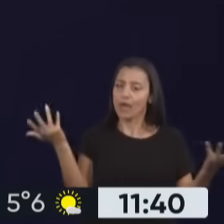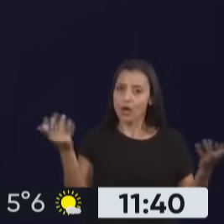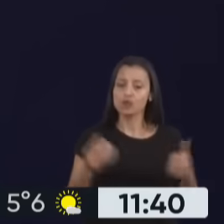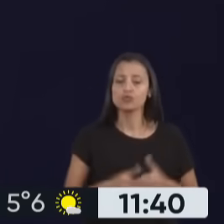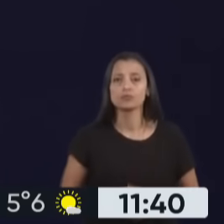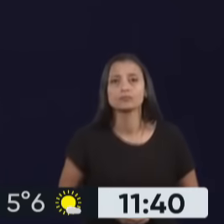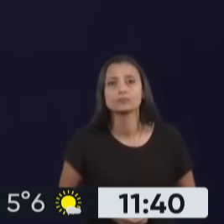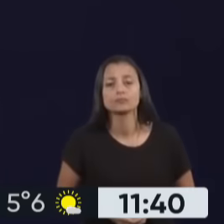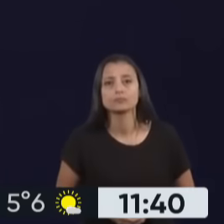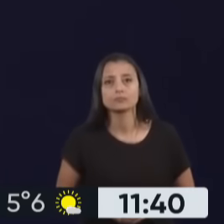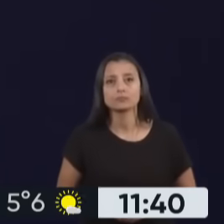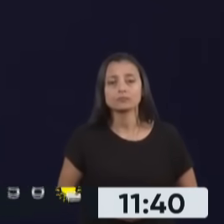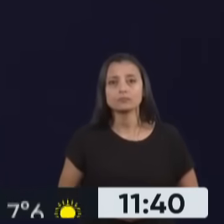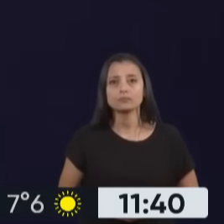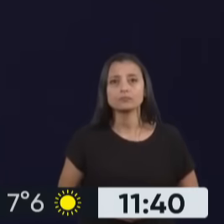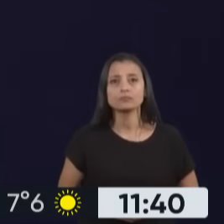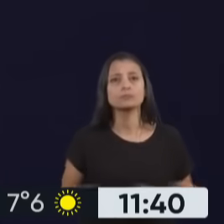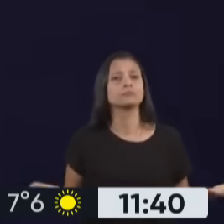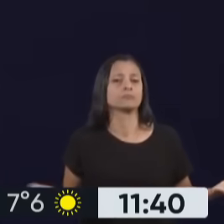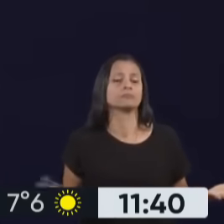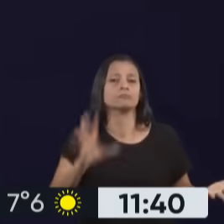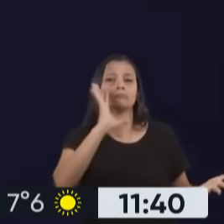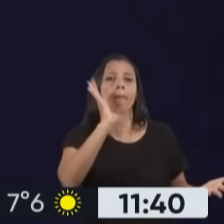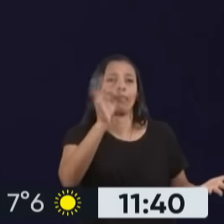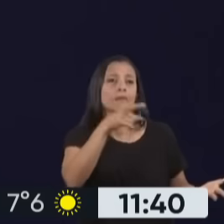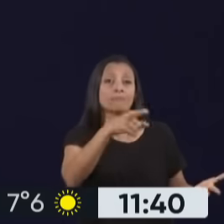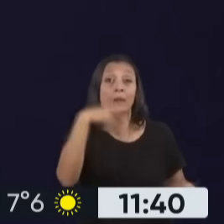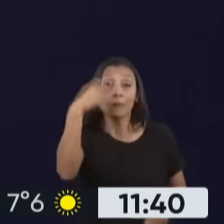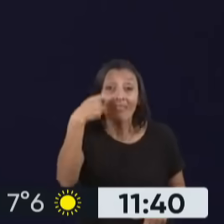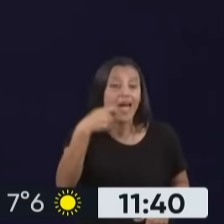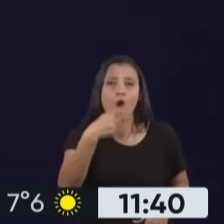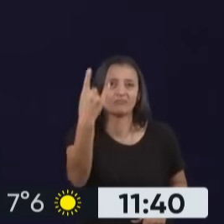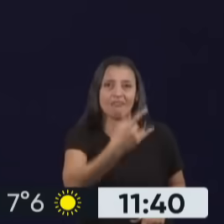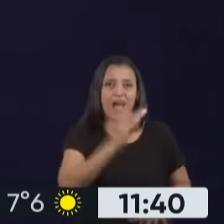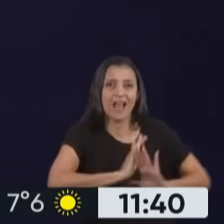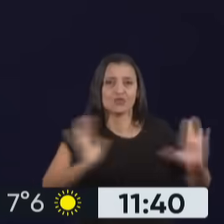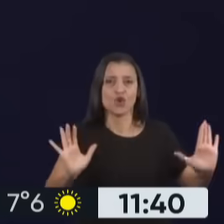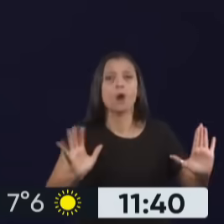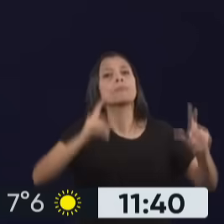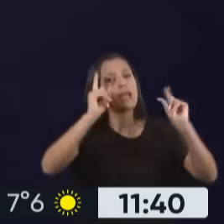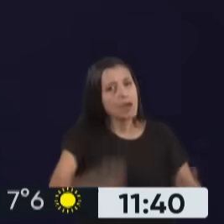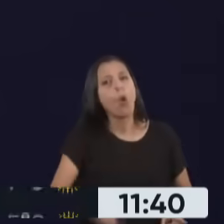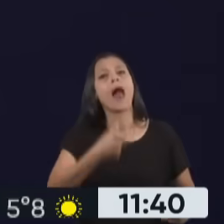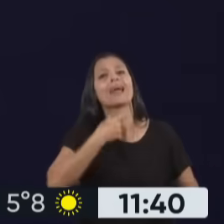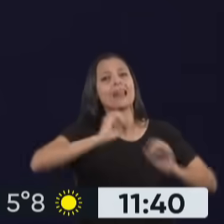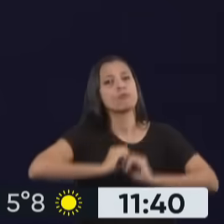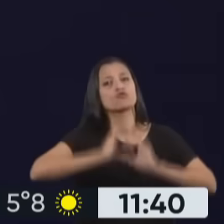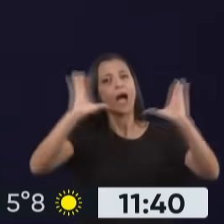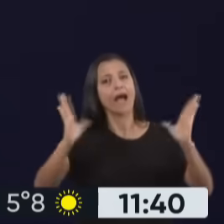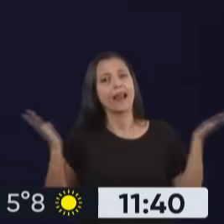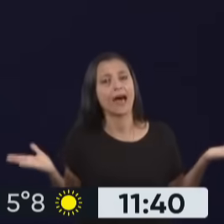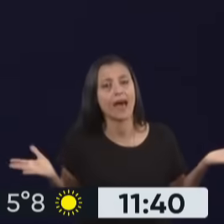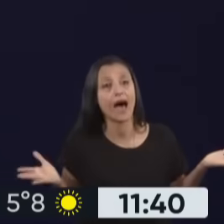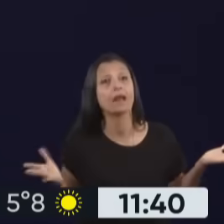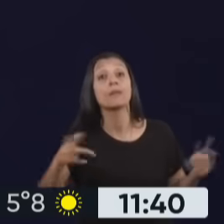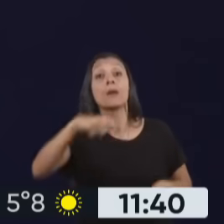Más allá de que es evidente la falsedad de los videos, queremos aclarar que todo